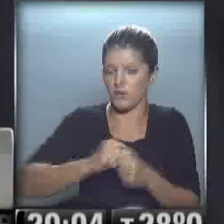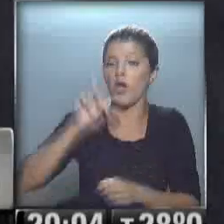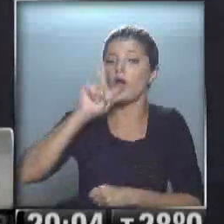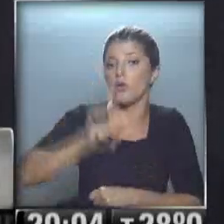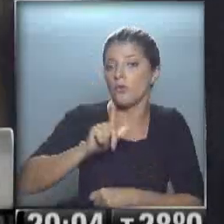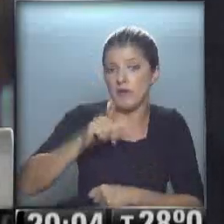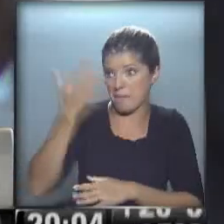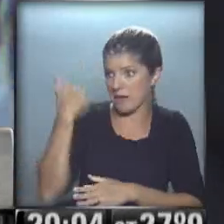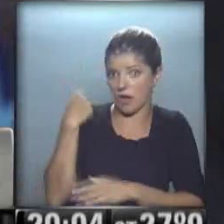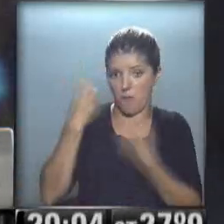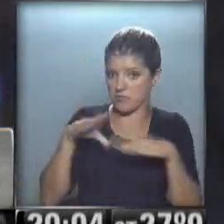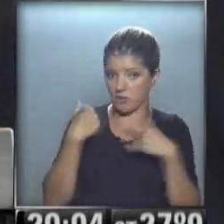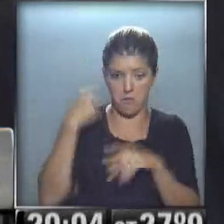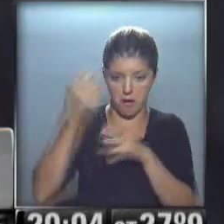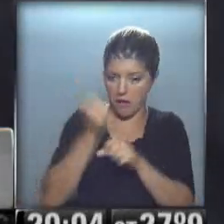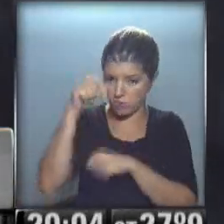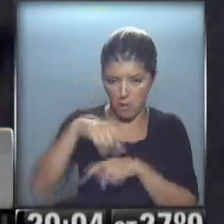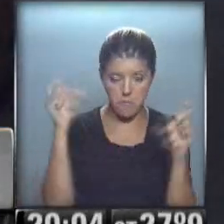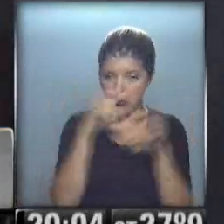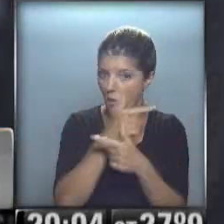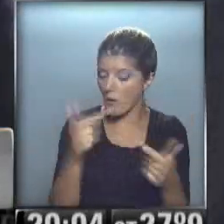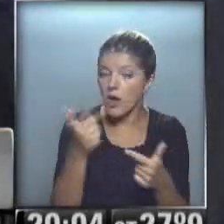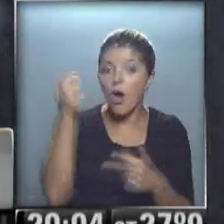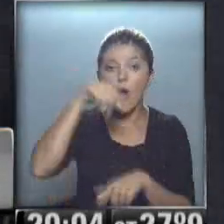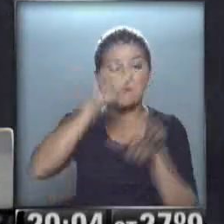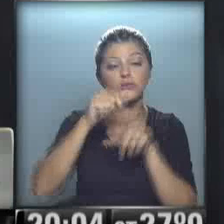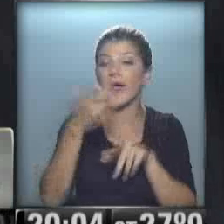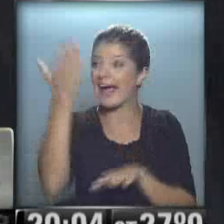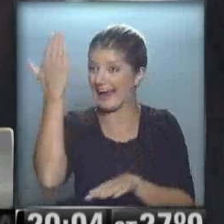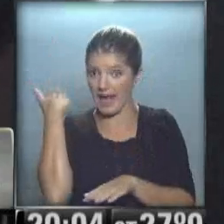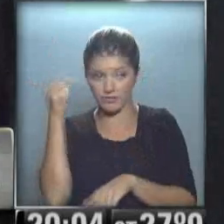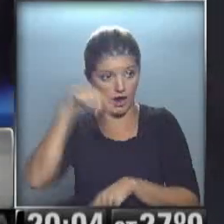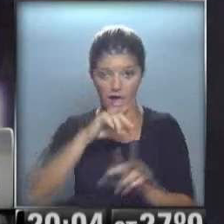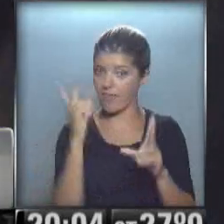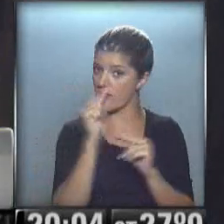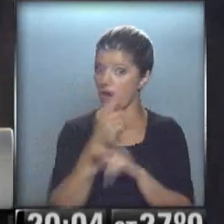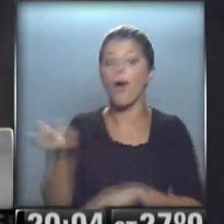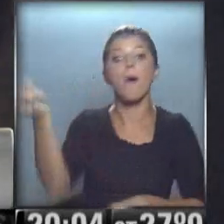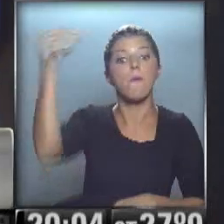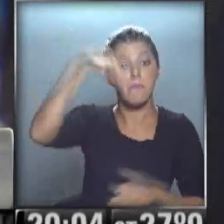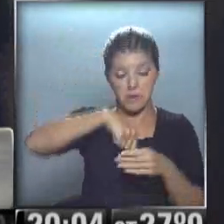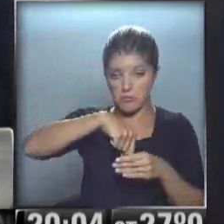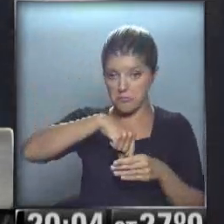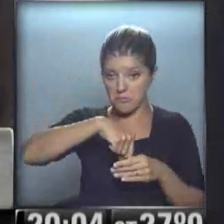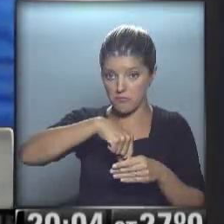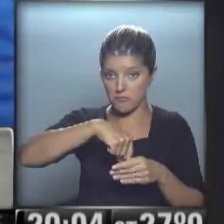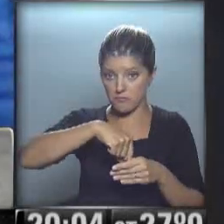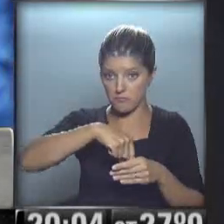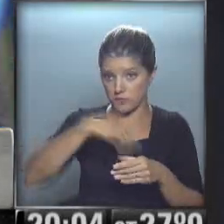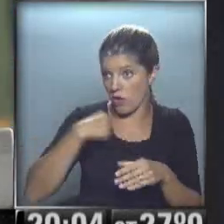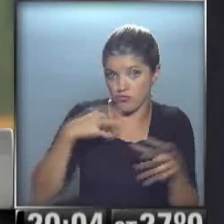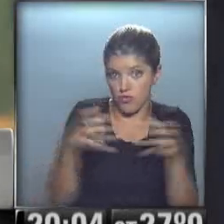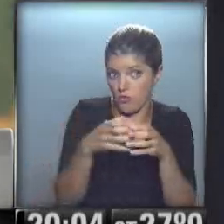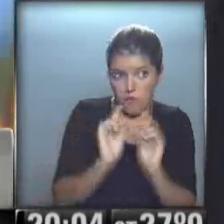hubo ni un problema. Hoy ha venido gente que no participó, que no estaba con nosotros. La verdad